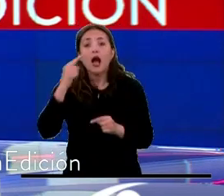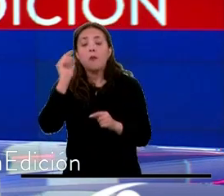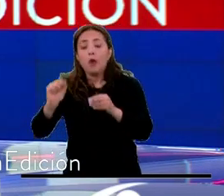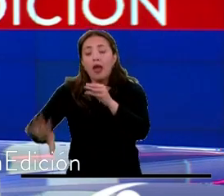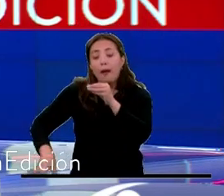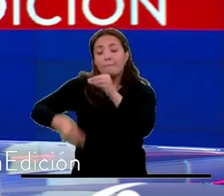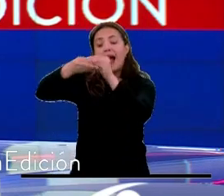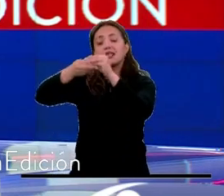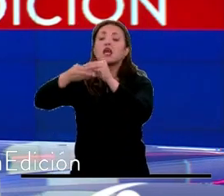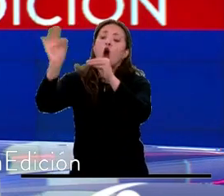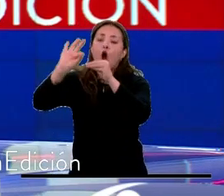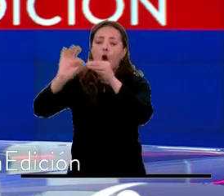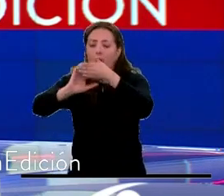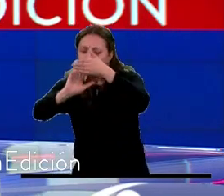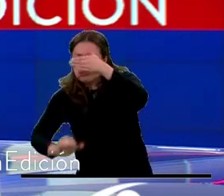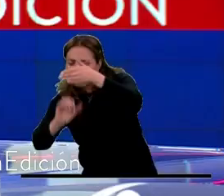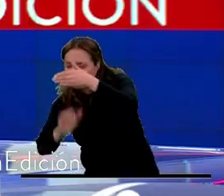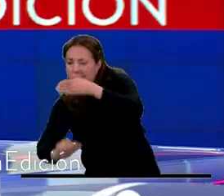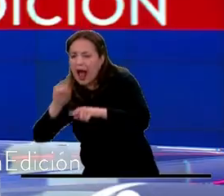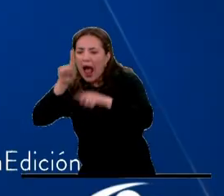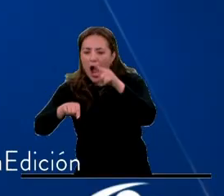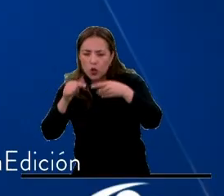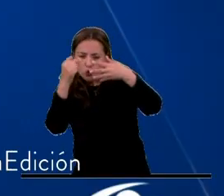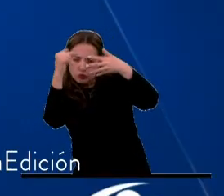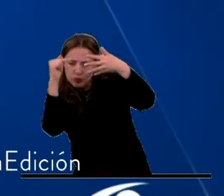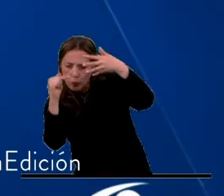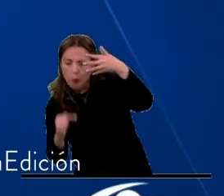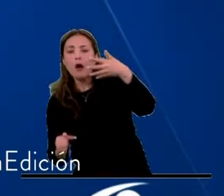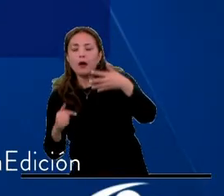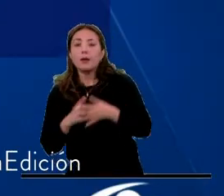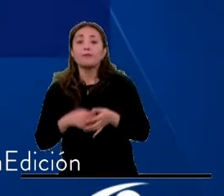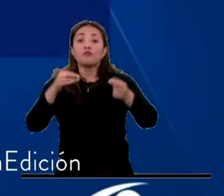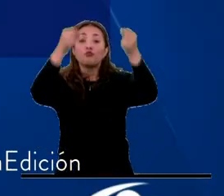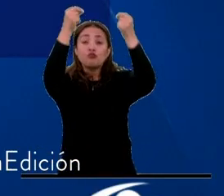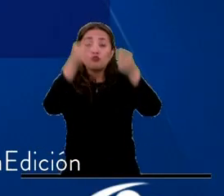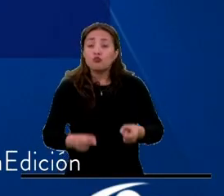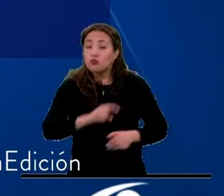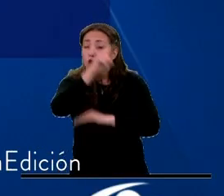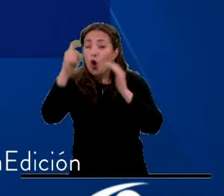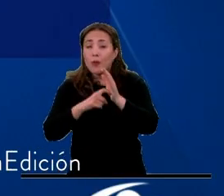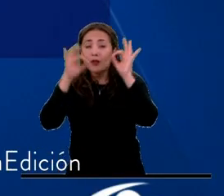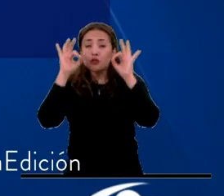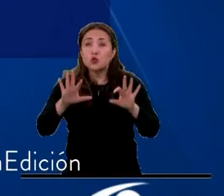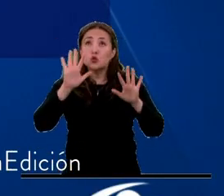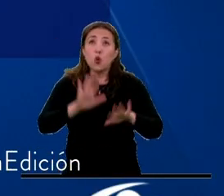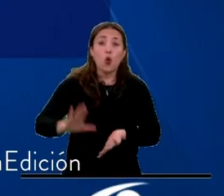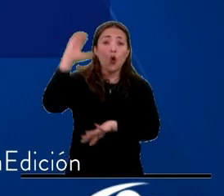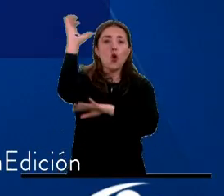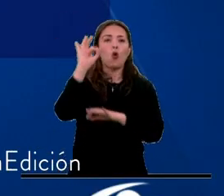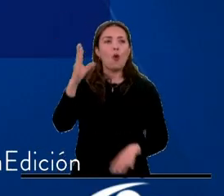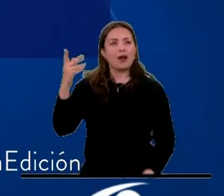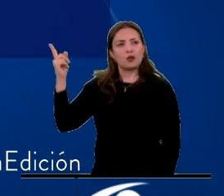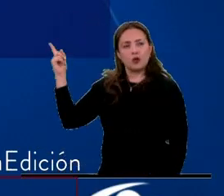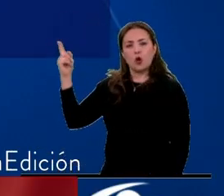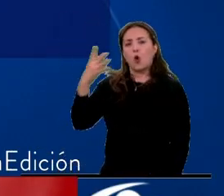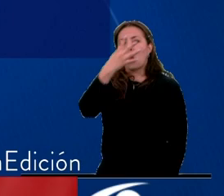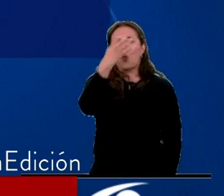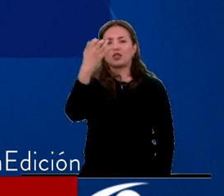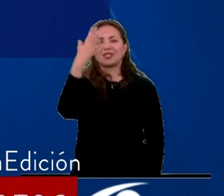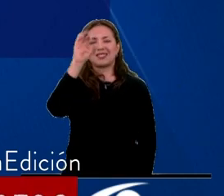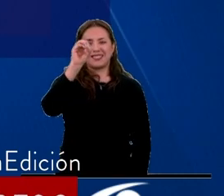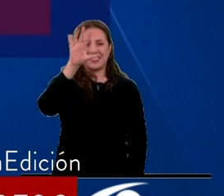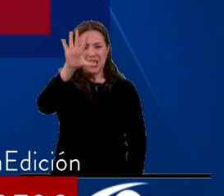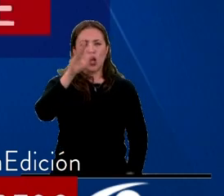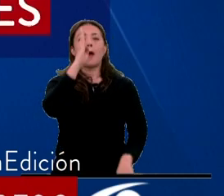disminuciones presupuestales en varios sectores. El monto total del presupuesto general de la Nación quedó en 405 billones de